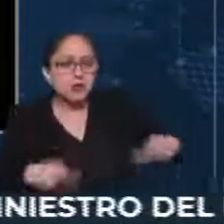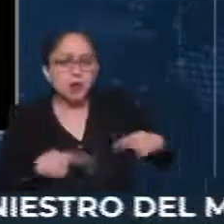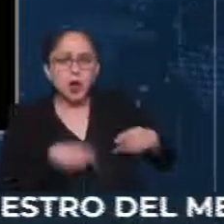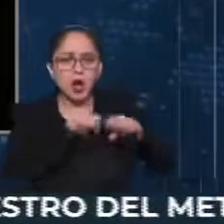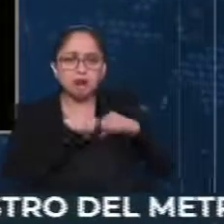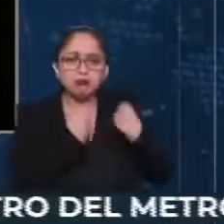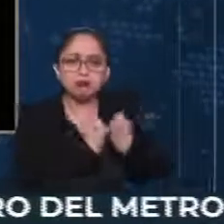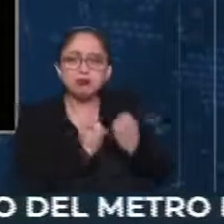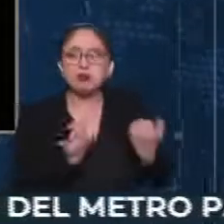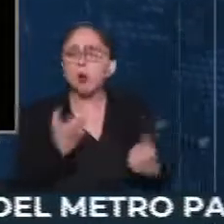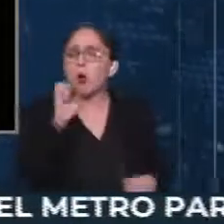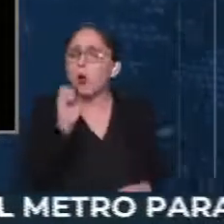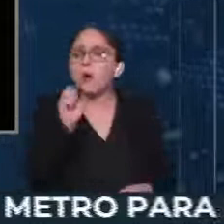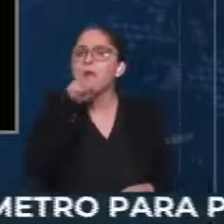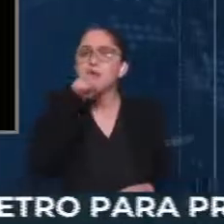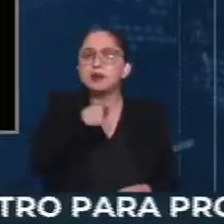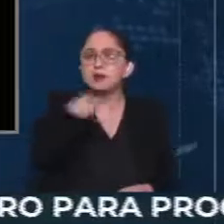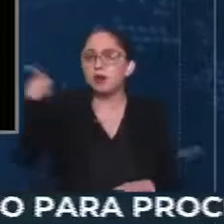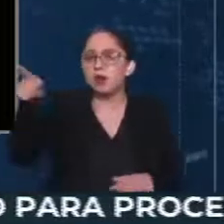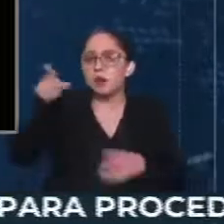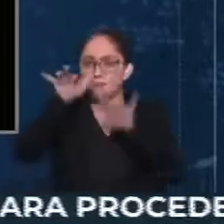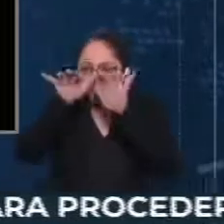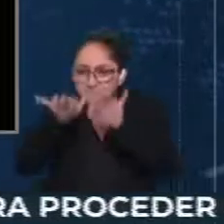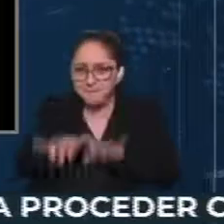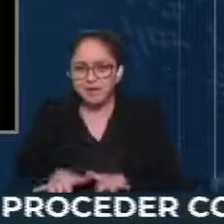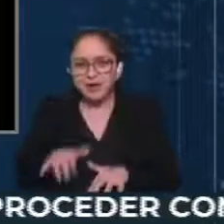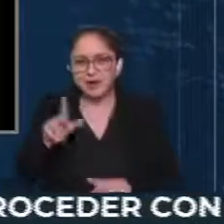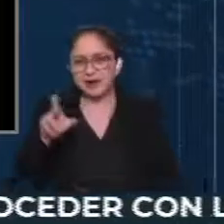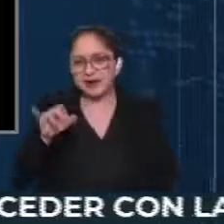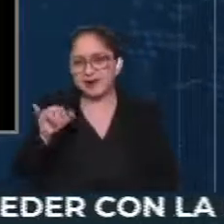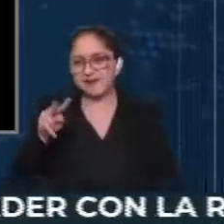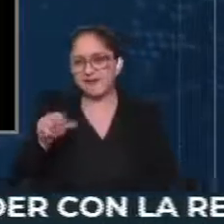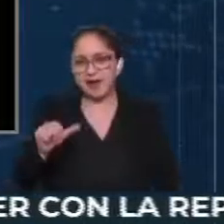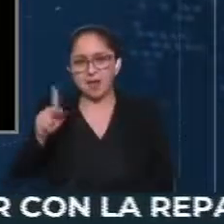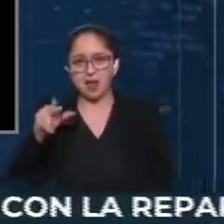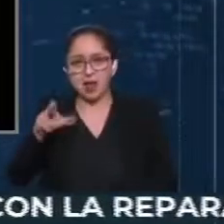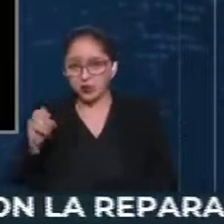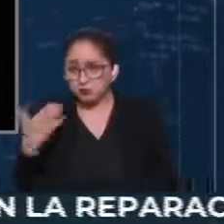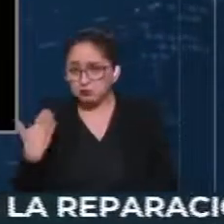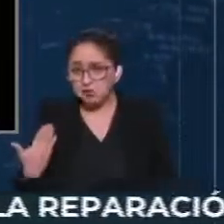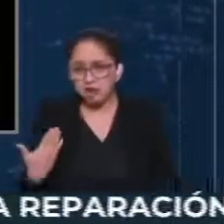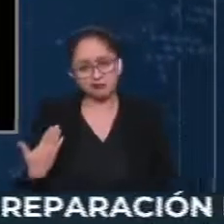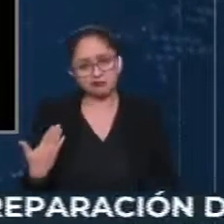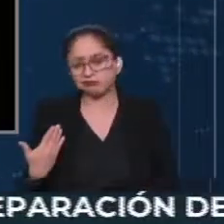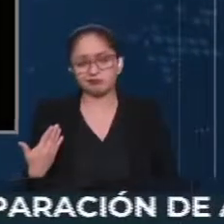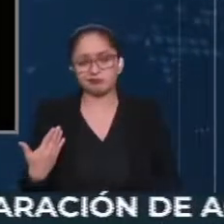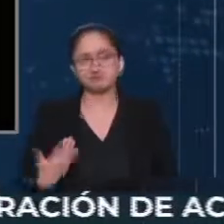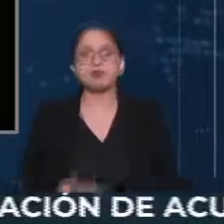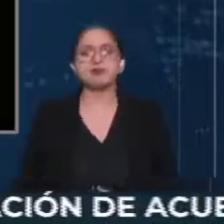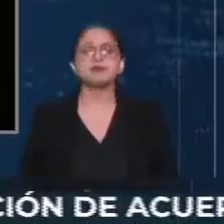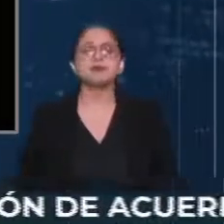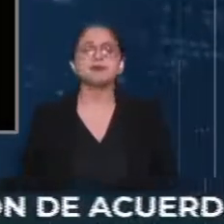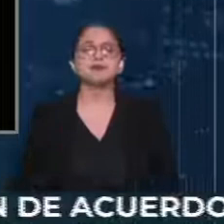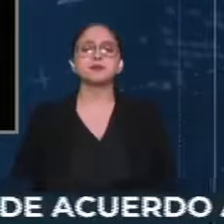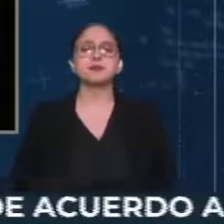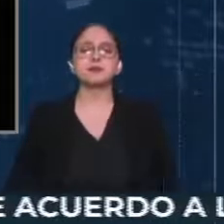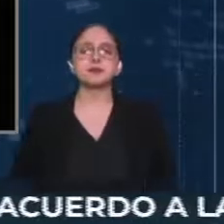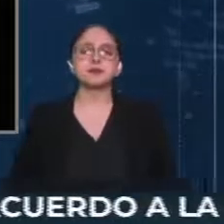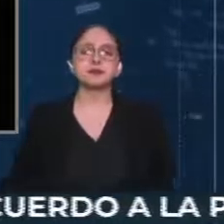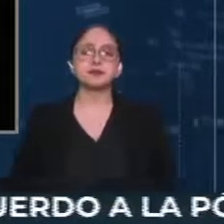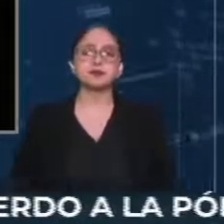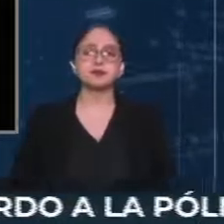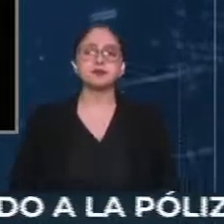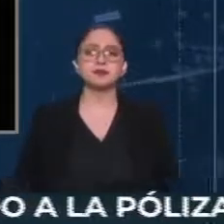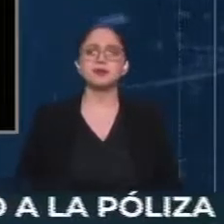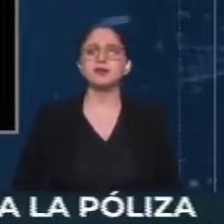cuando habla de este tipo de personajes como Rivapalacio. Es impresionante. Rivapalacio forma parte